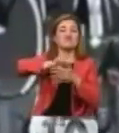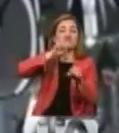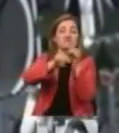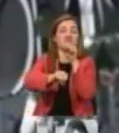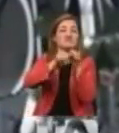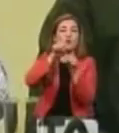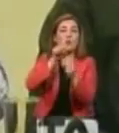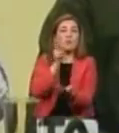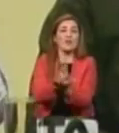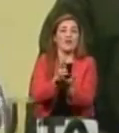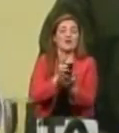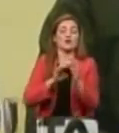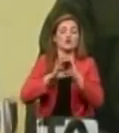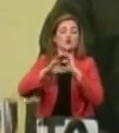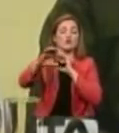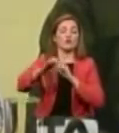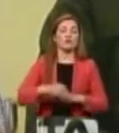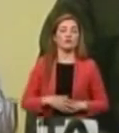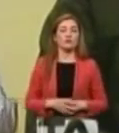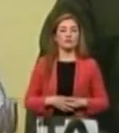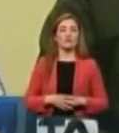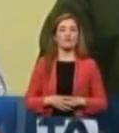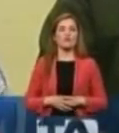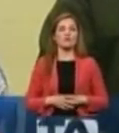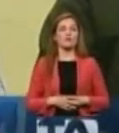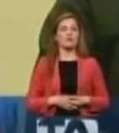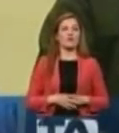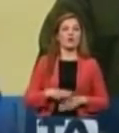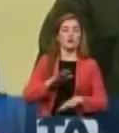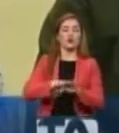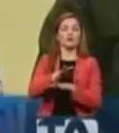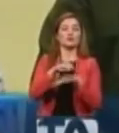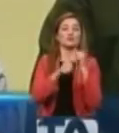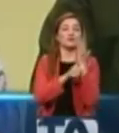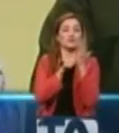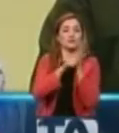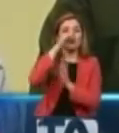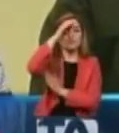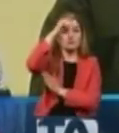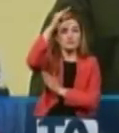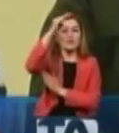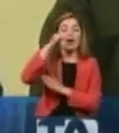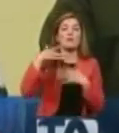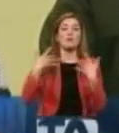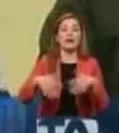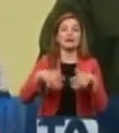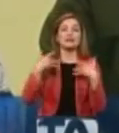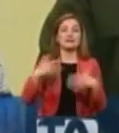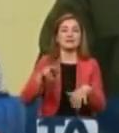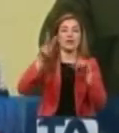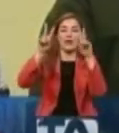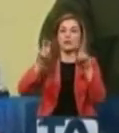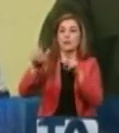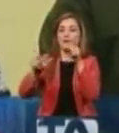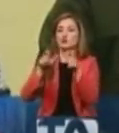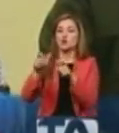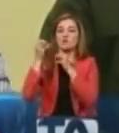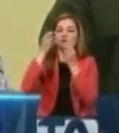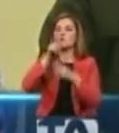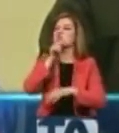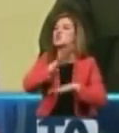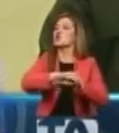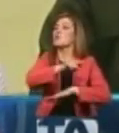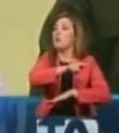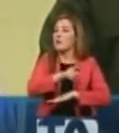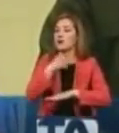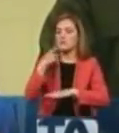vagones del metro. Con los responsables del Ministerio del Interior para activar el sistema de recompensas de tal manera que